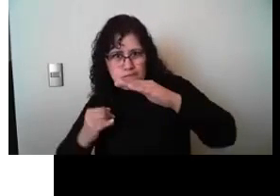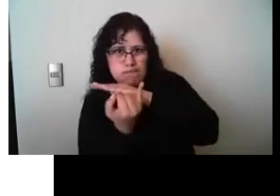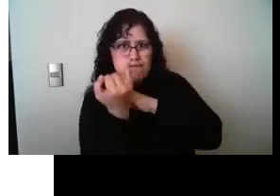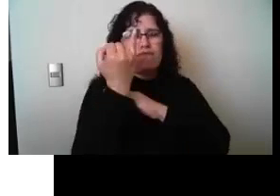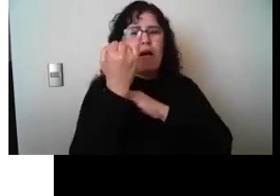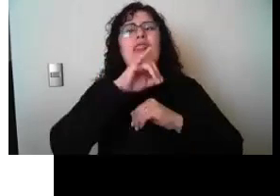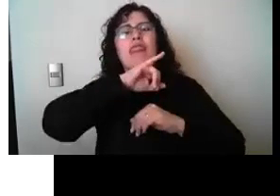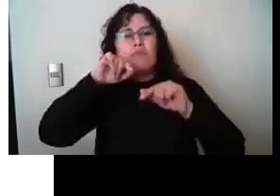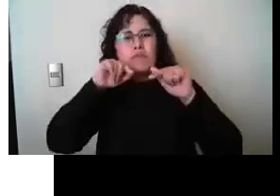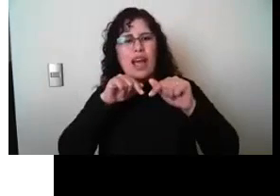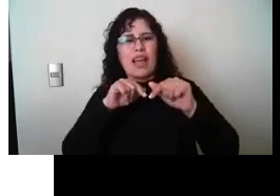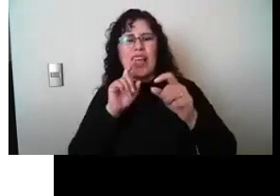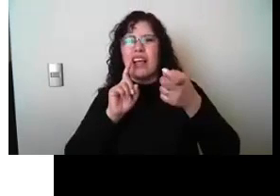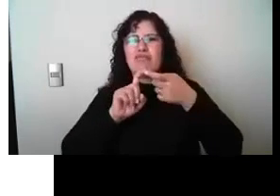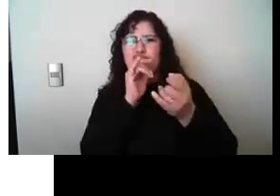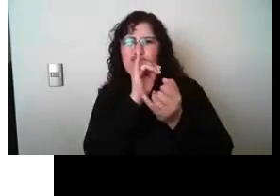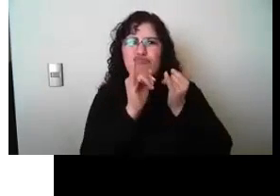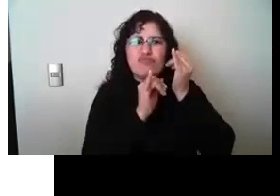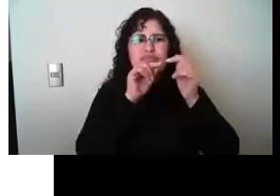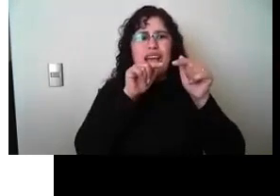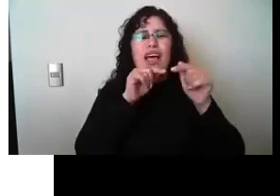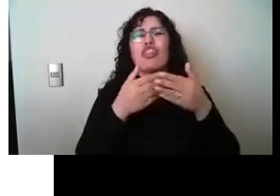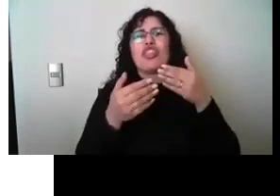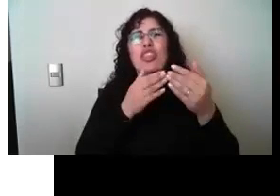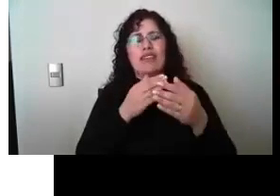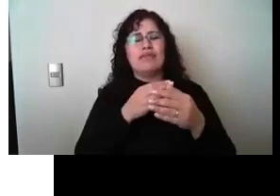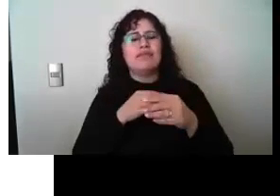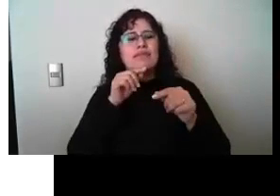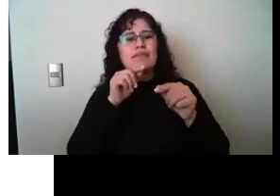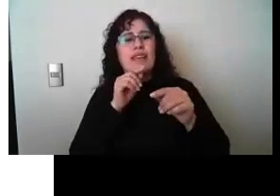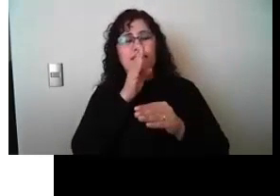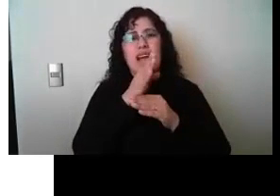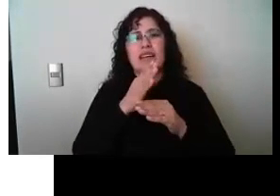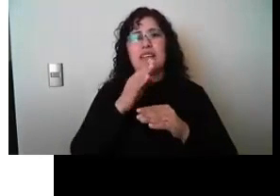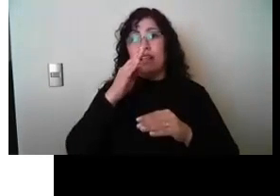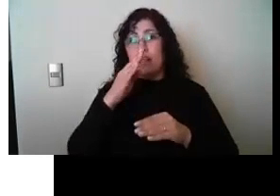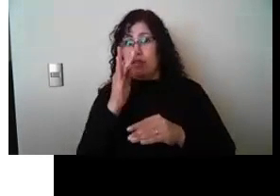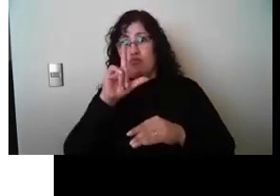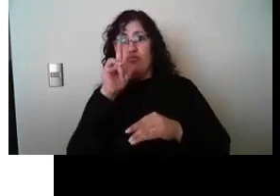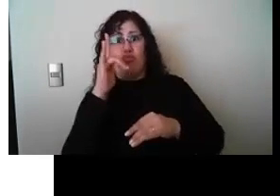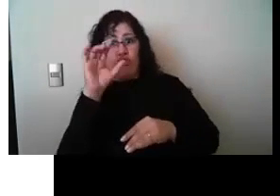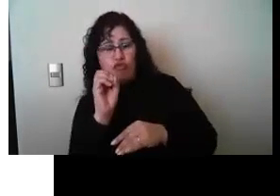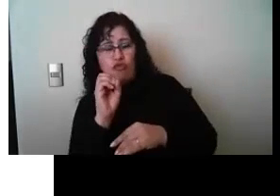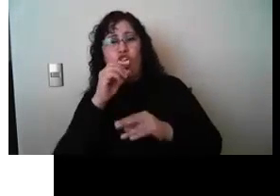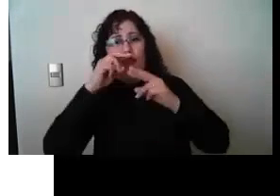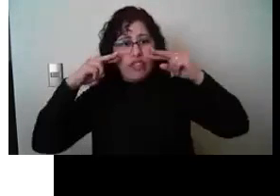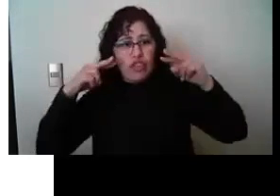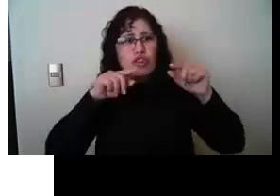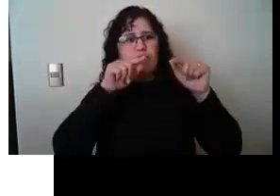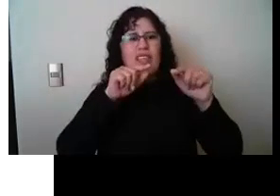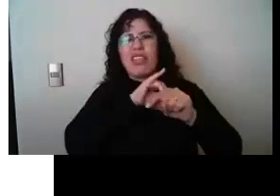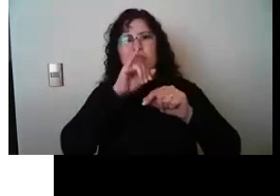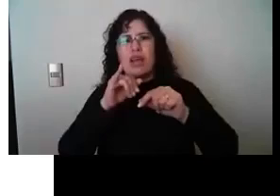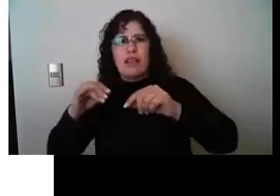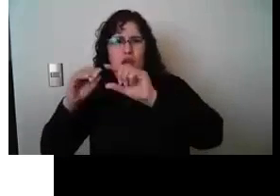mitrales, ubicadas en el bulbo olfatorio. Este bulbo olfatorio genera lo que es el tracto olfatorio y la estría olfatoria.